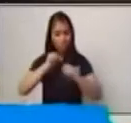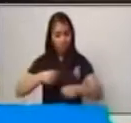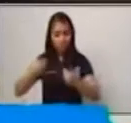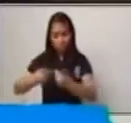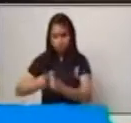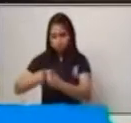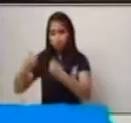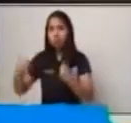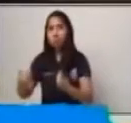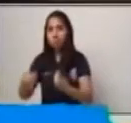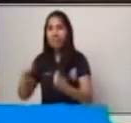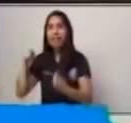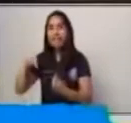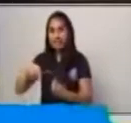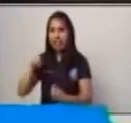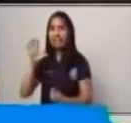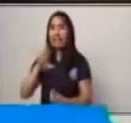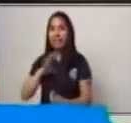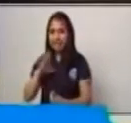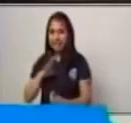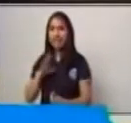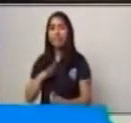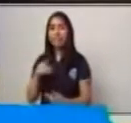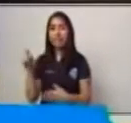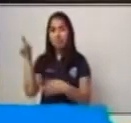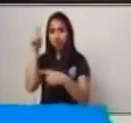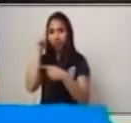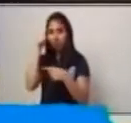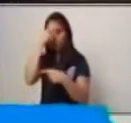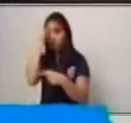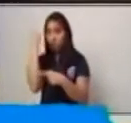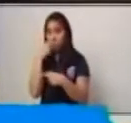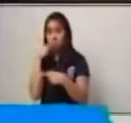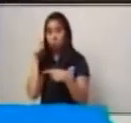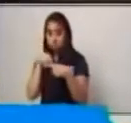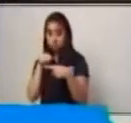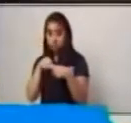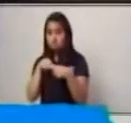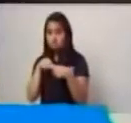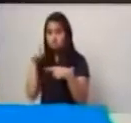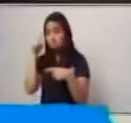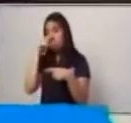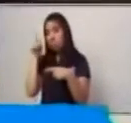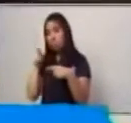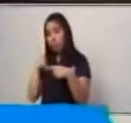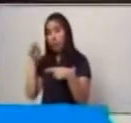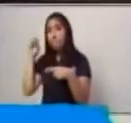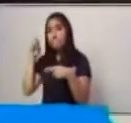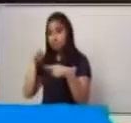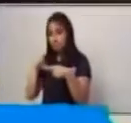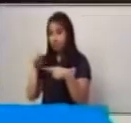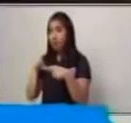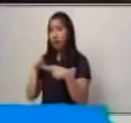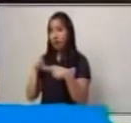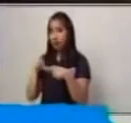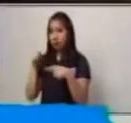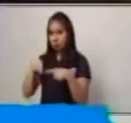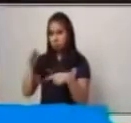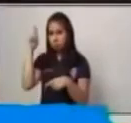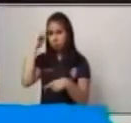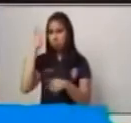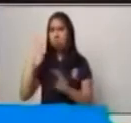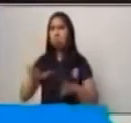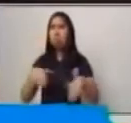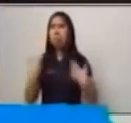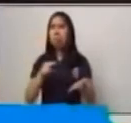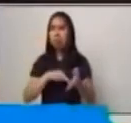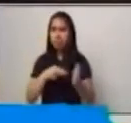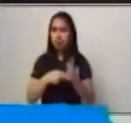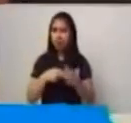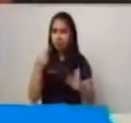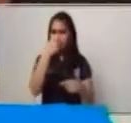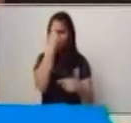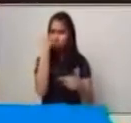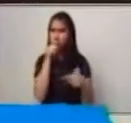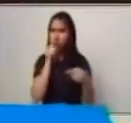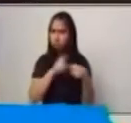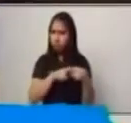en sujeto y predicado. ¿Te recuerdas tú qué es el sujeto y qué es el predicado?